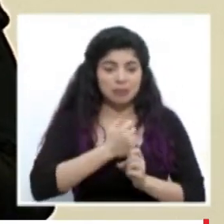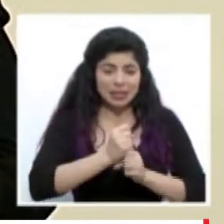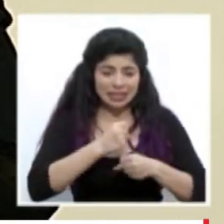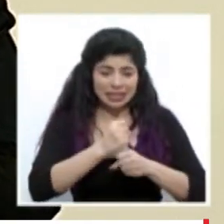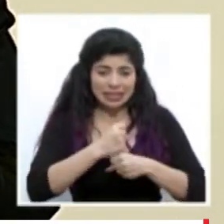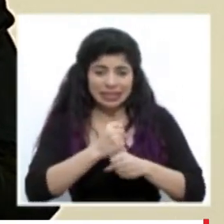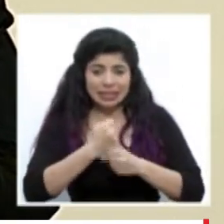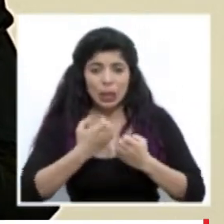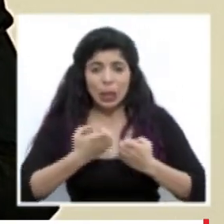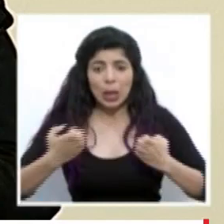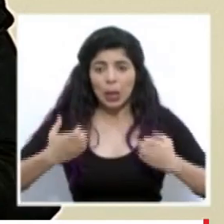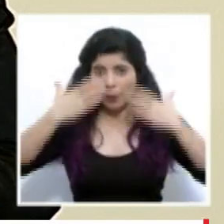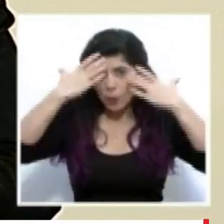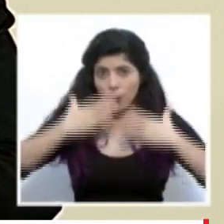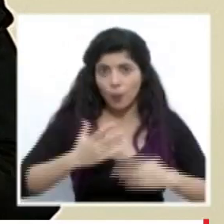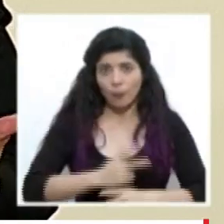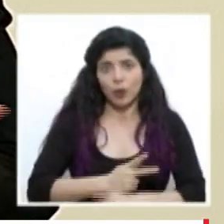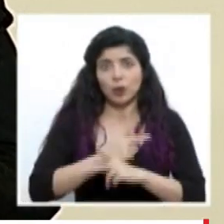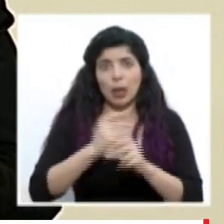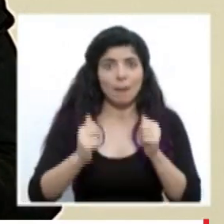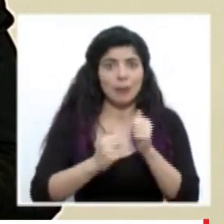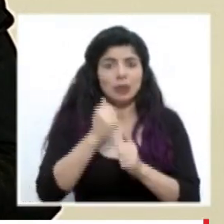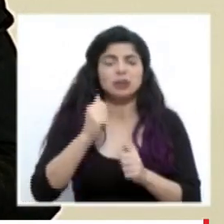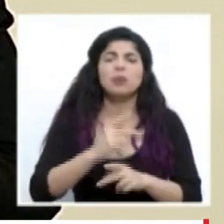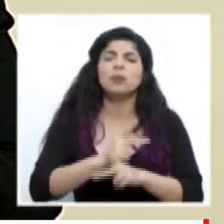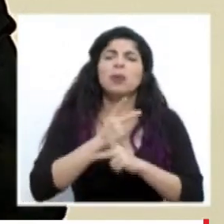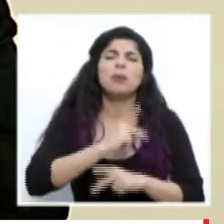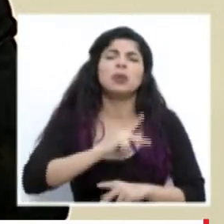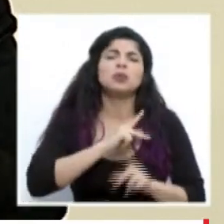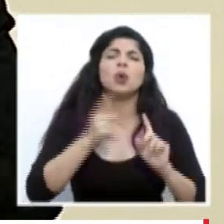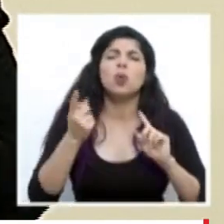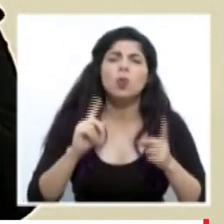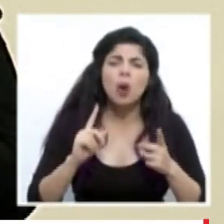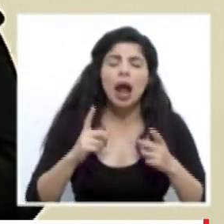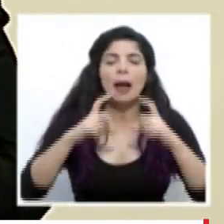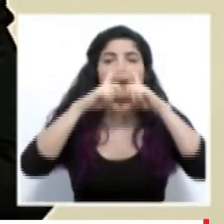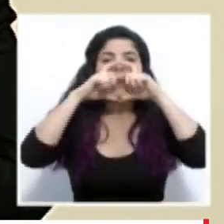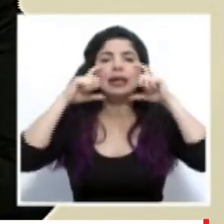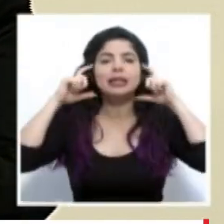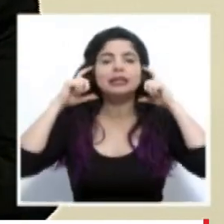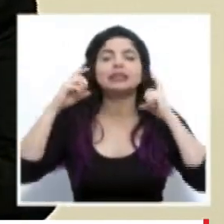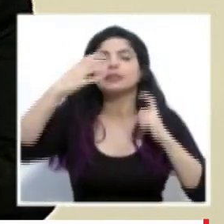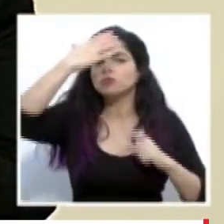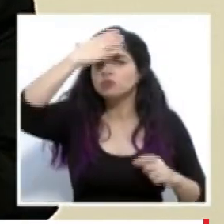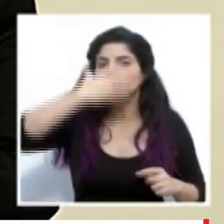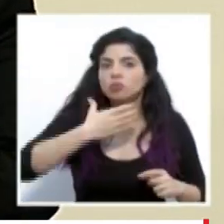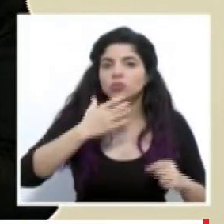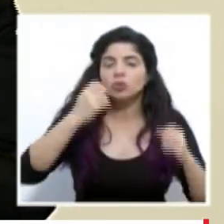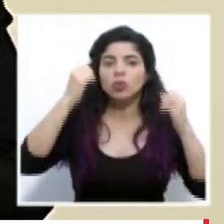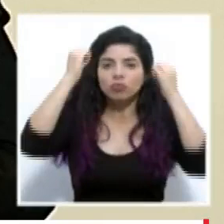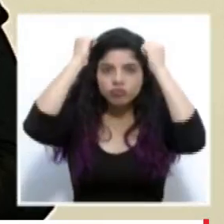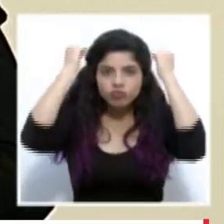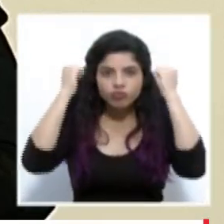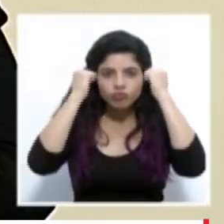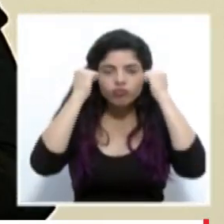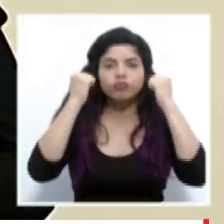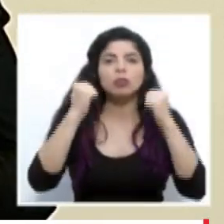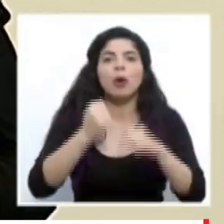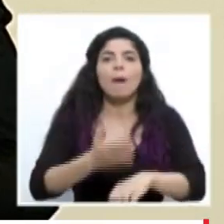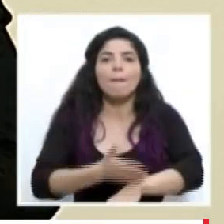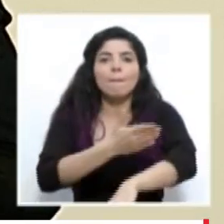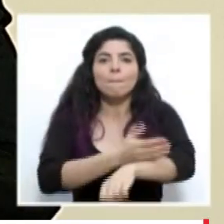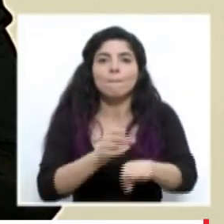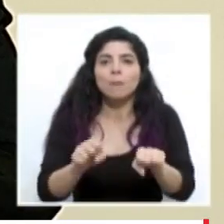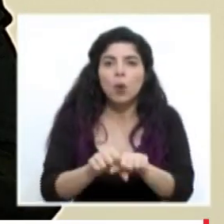mayor cantidad de equipo de protección personal. ¿Qué es el equipo de protección personal? Las mascarillas, las caretas, los gorros, las